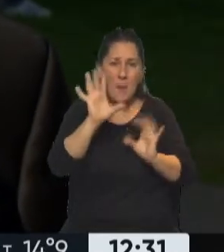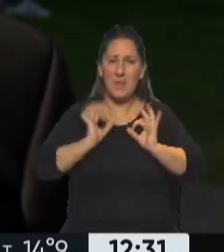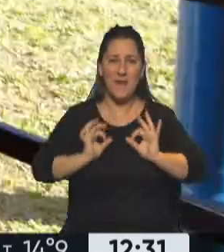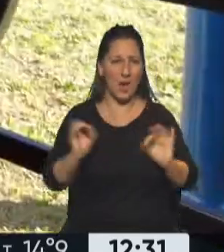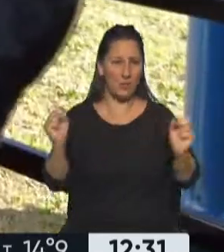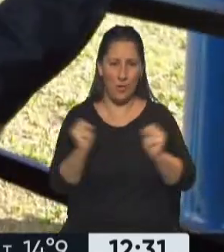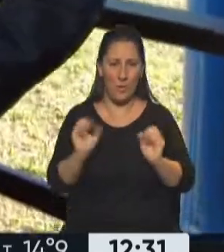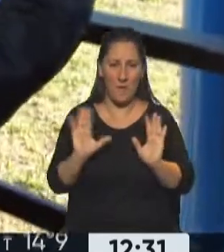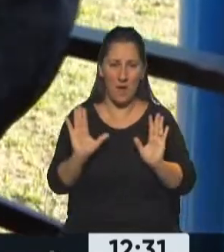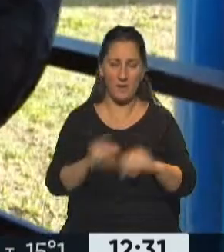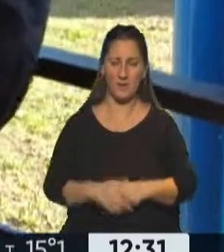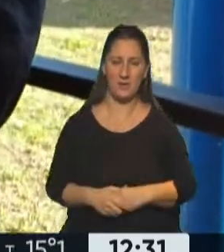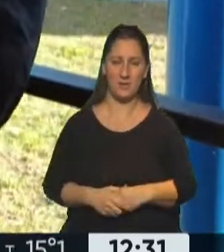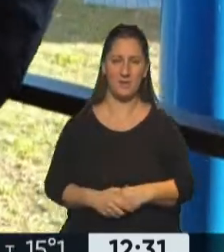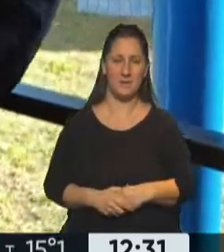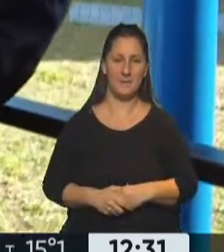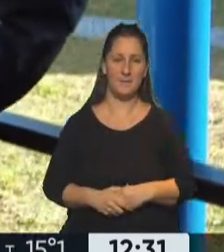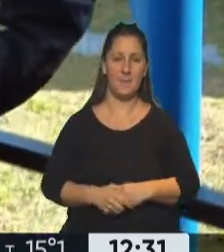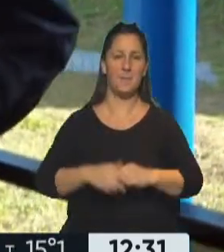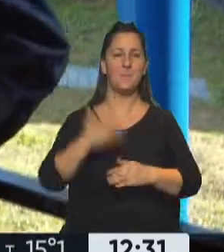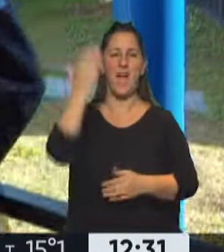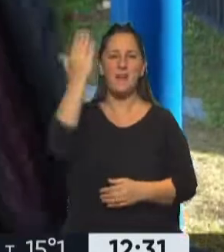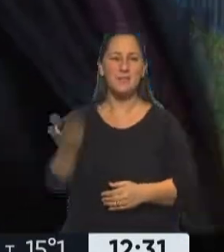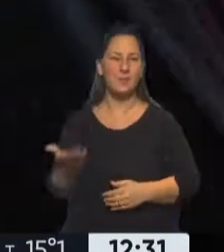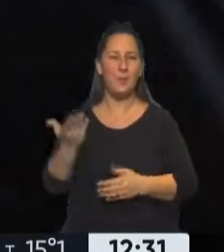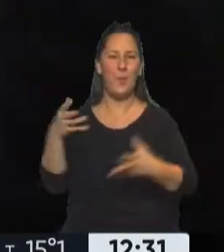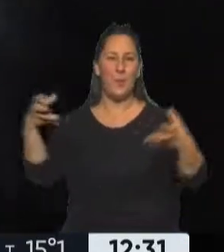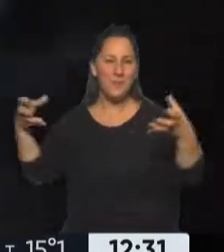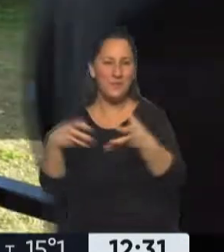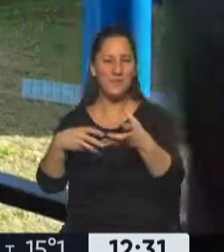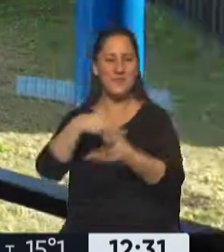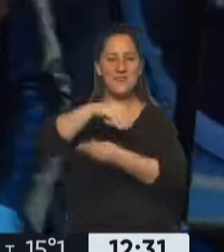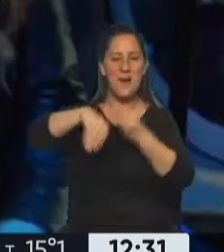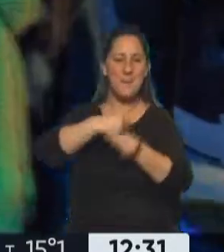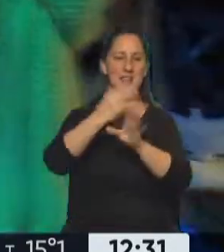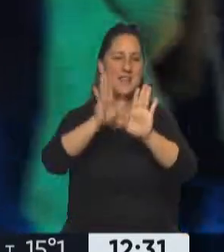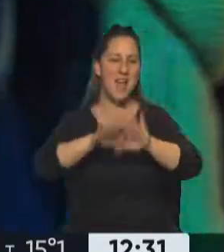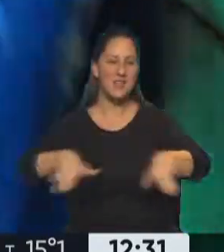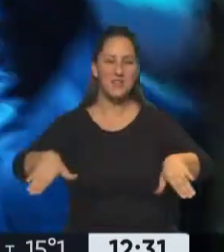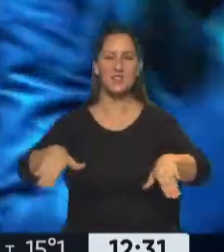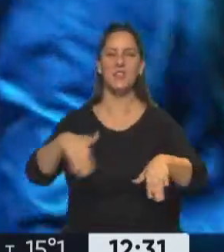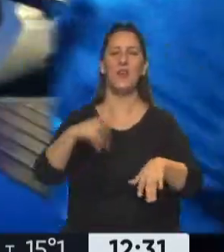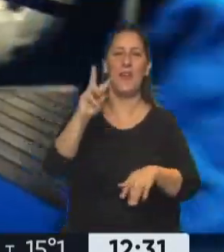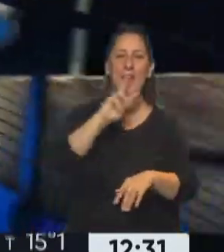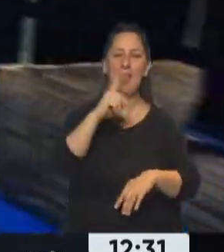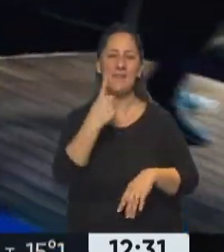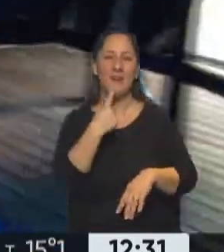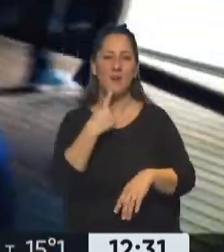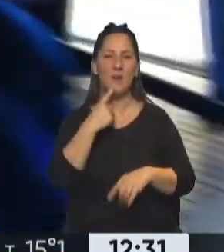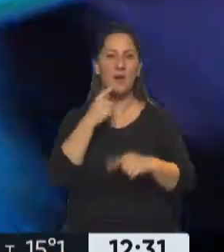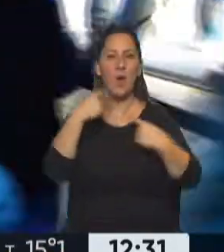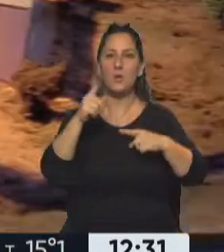invierno, ver la actitud de todas las familias que la visitan, de los chicos, de las chicas, la fascinación frente